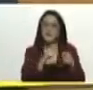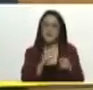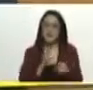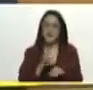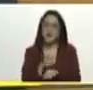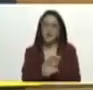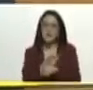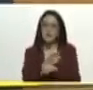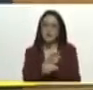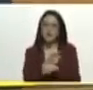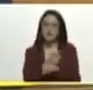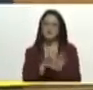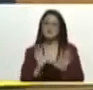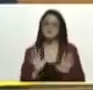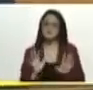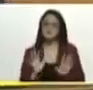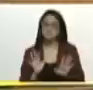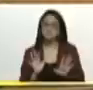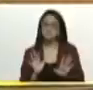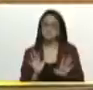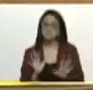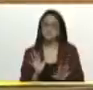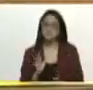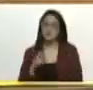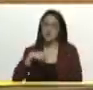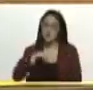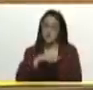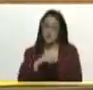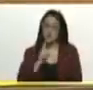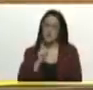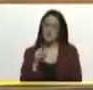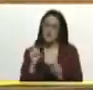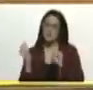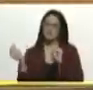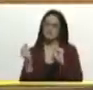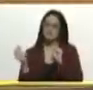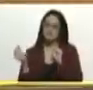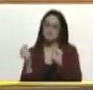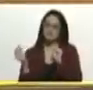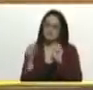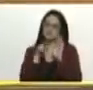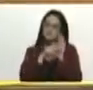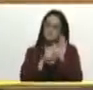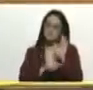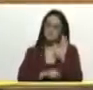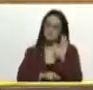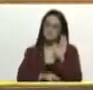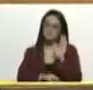gobierno? Por lo tanto, tenemos que conversar para